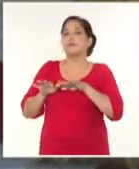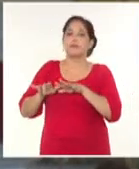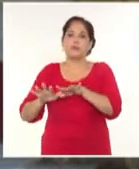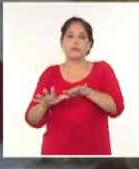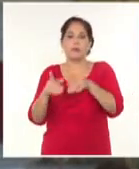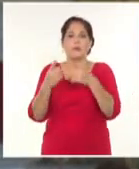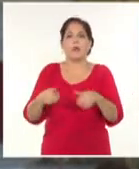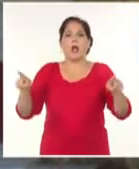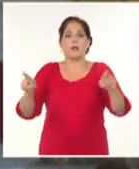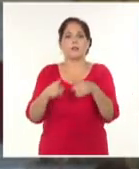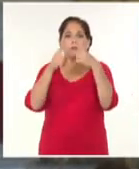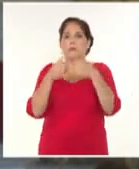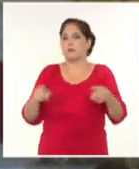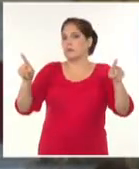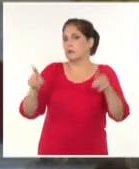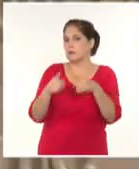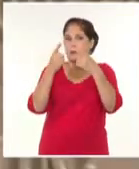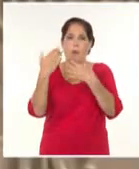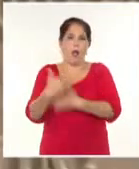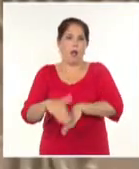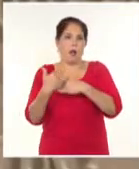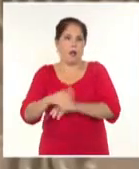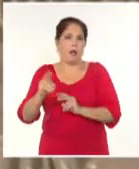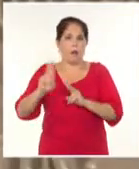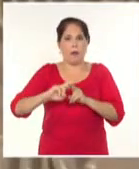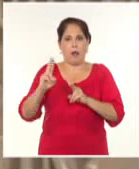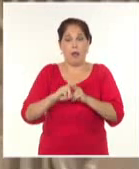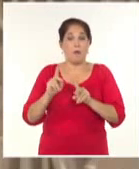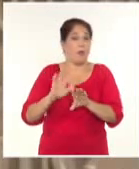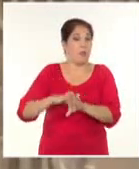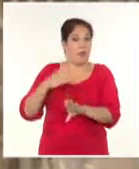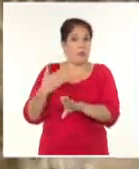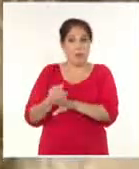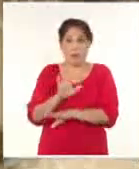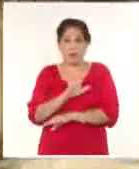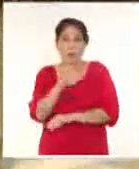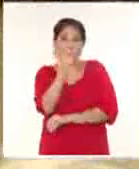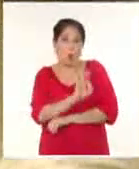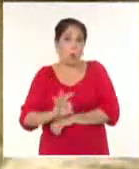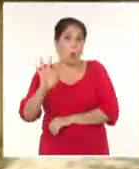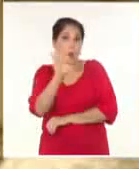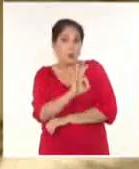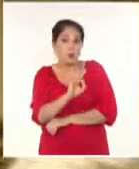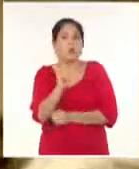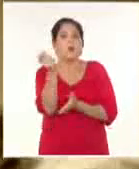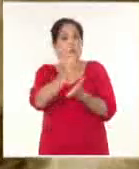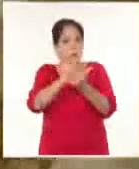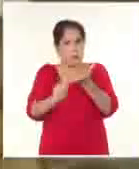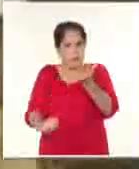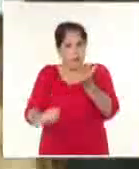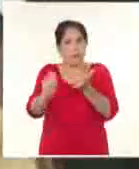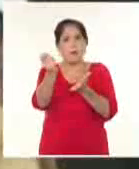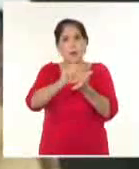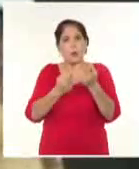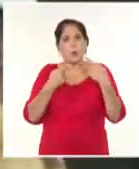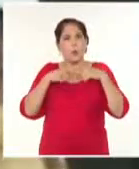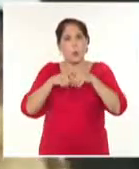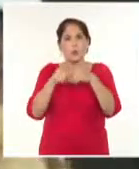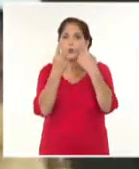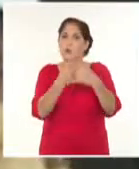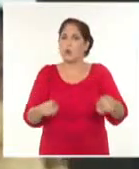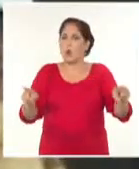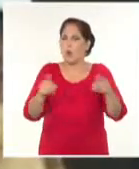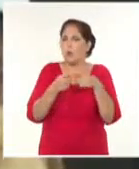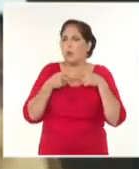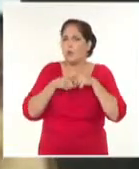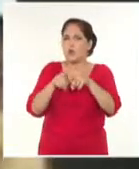entonando esa música por las calles de Bayamo. Luego, en un octubre memorable, se da a conocer la letra que junto a aquella música devino